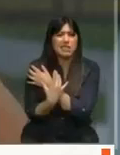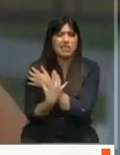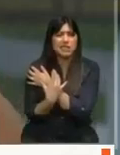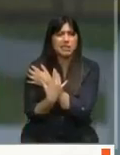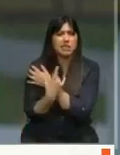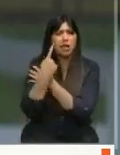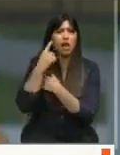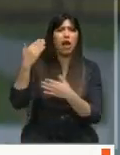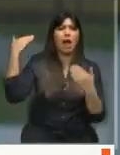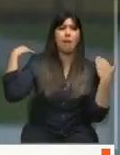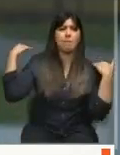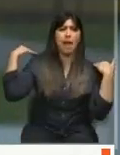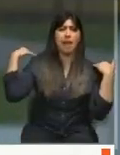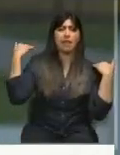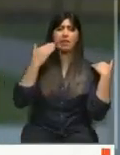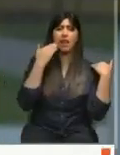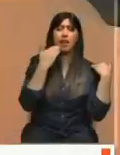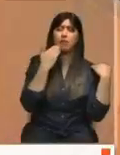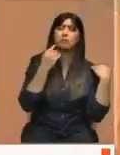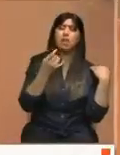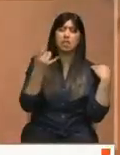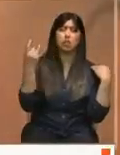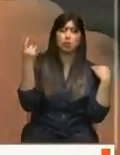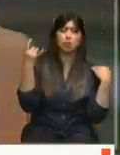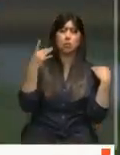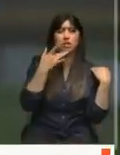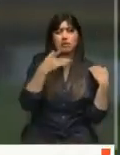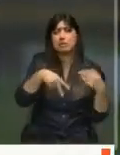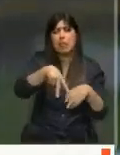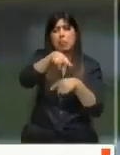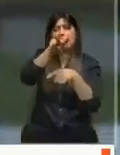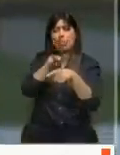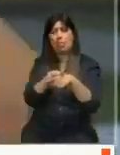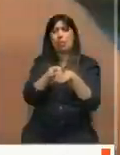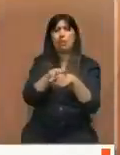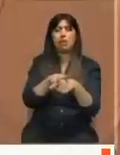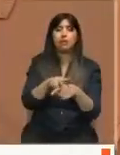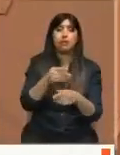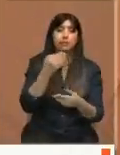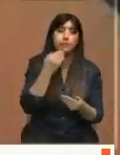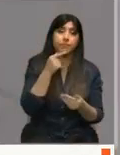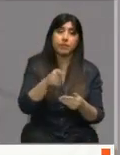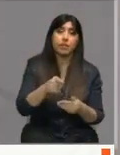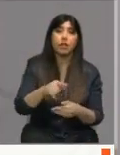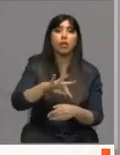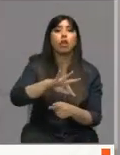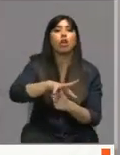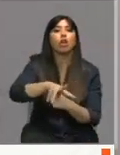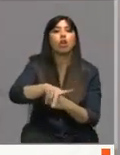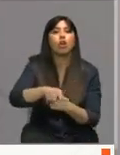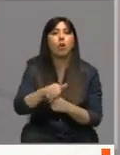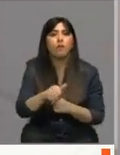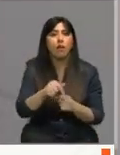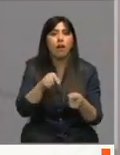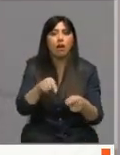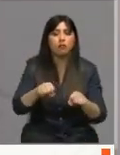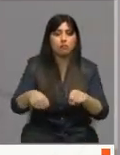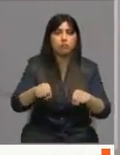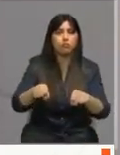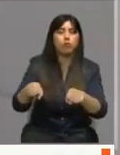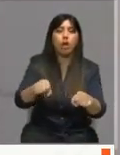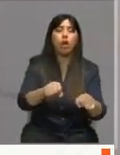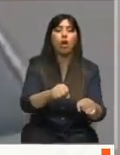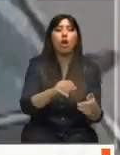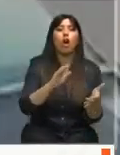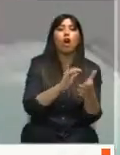la espalda por la caída más que nada. Y es que además de las heridas, le robaron su medio de transporte para ir al trabajo desde Conchalí